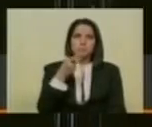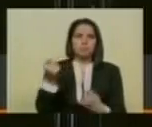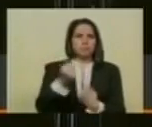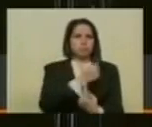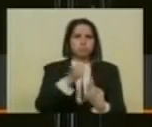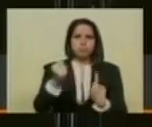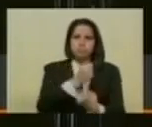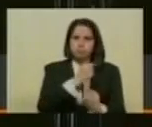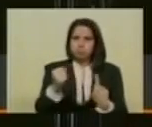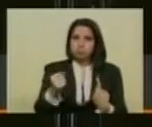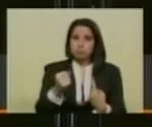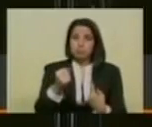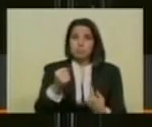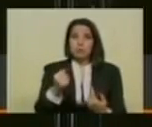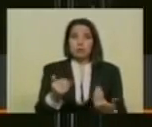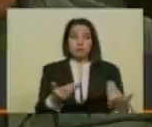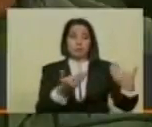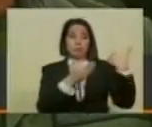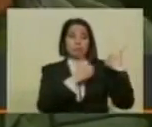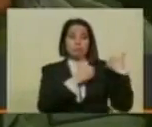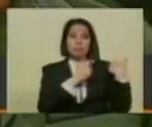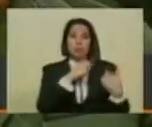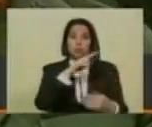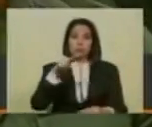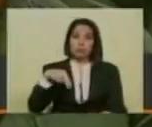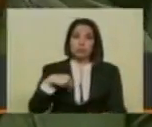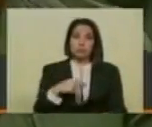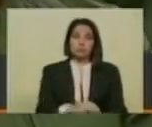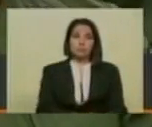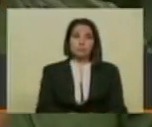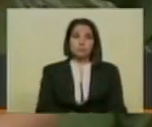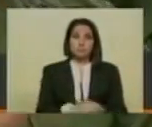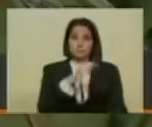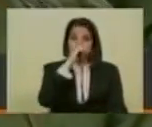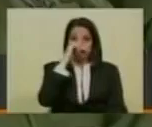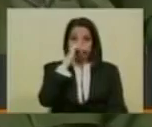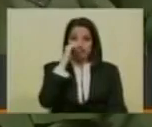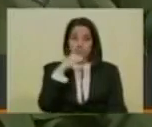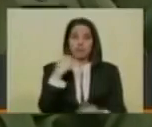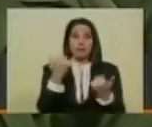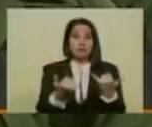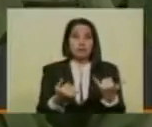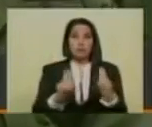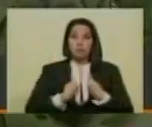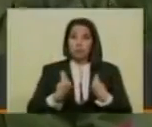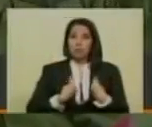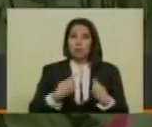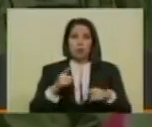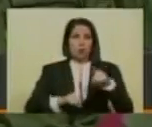violenta que soportamos nosotros. Ya hemos vivido cosas parecidas.